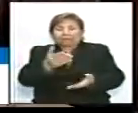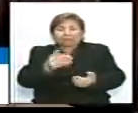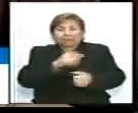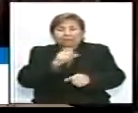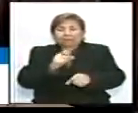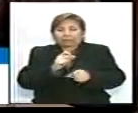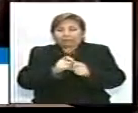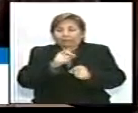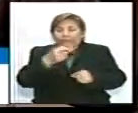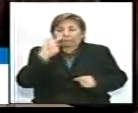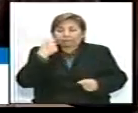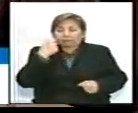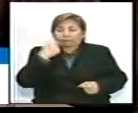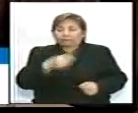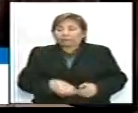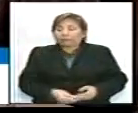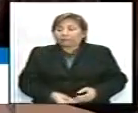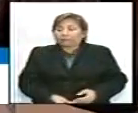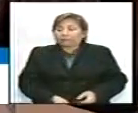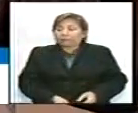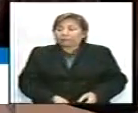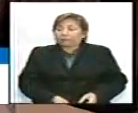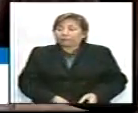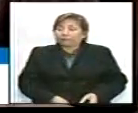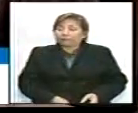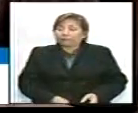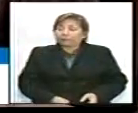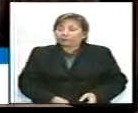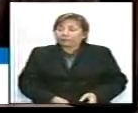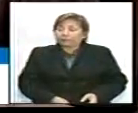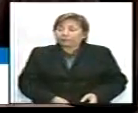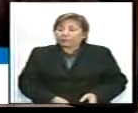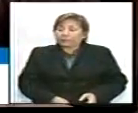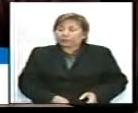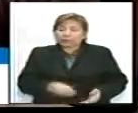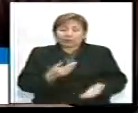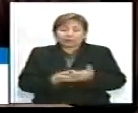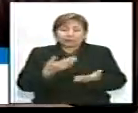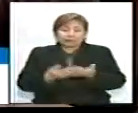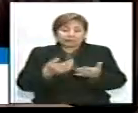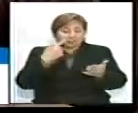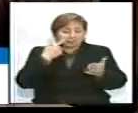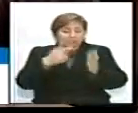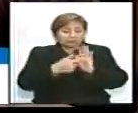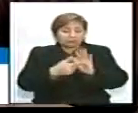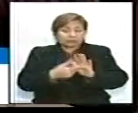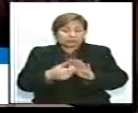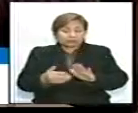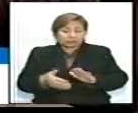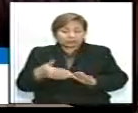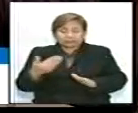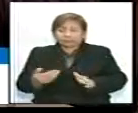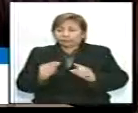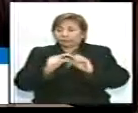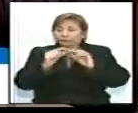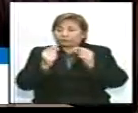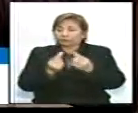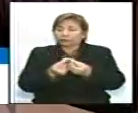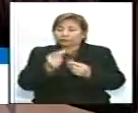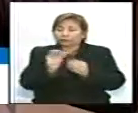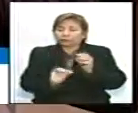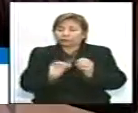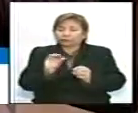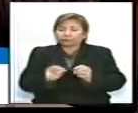que ha cometido este señor. Pero lo que también se estaría evidenciando es que existe un grupo de personas que